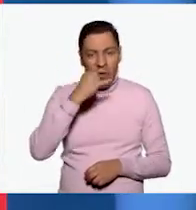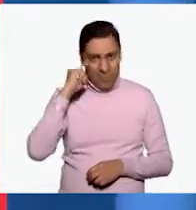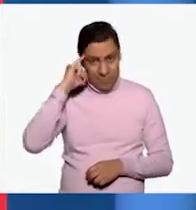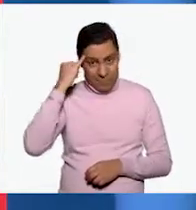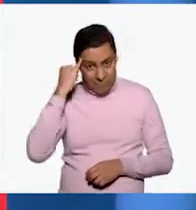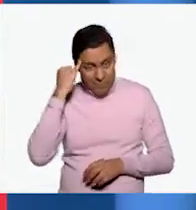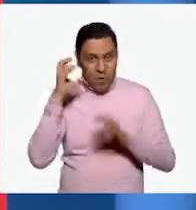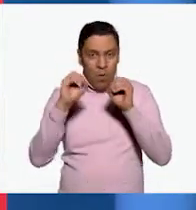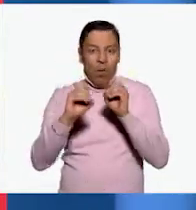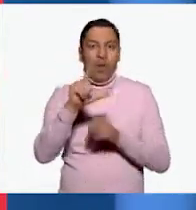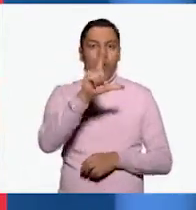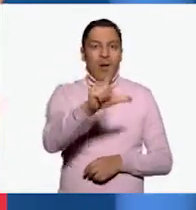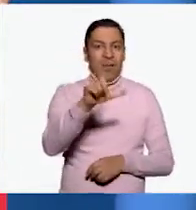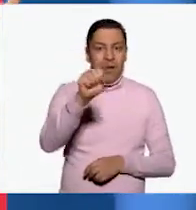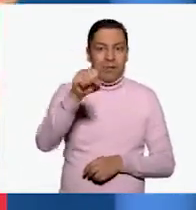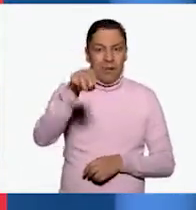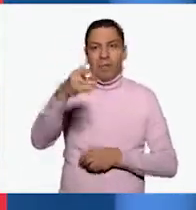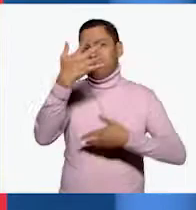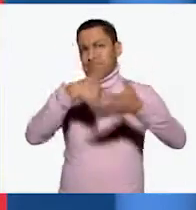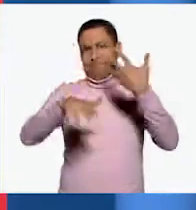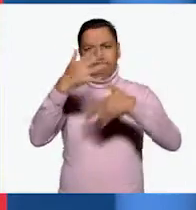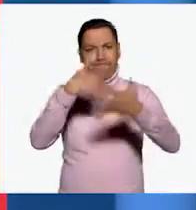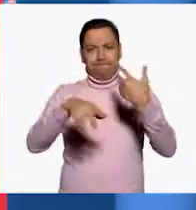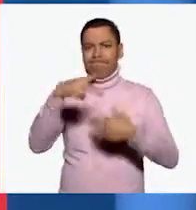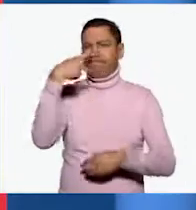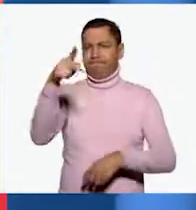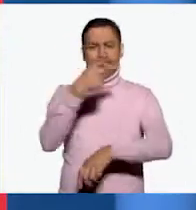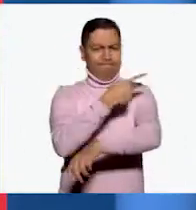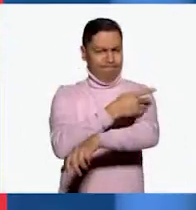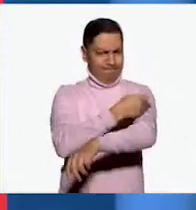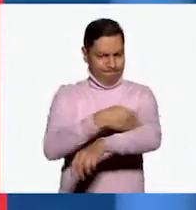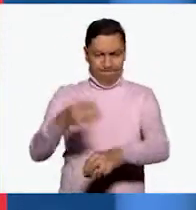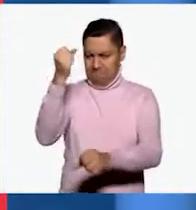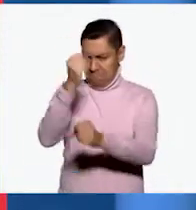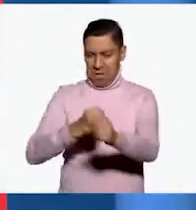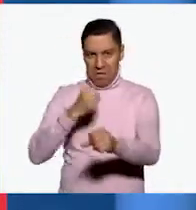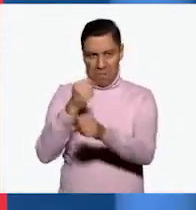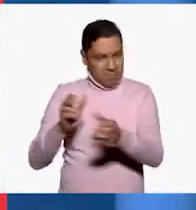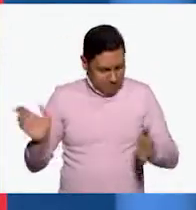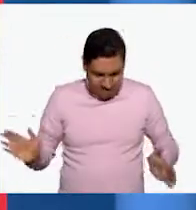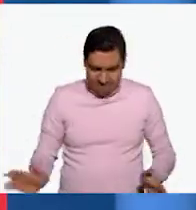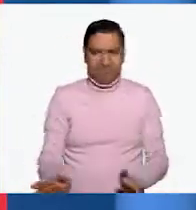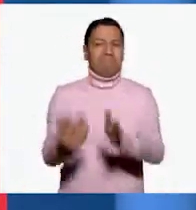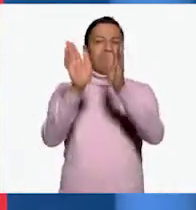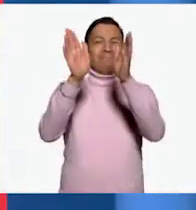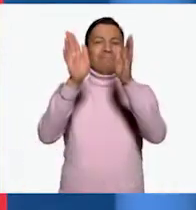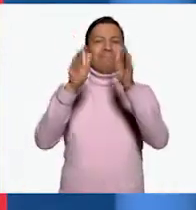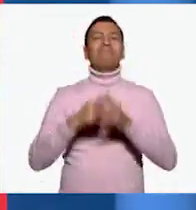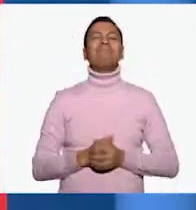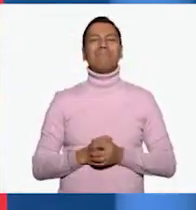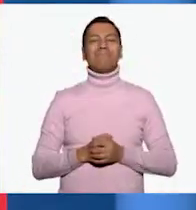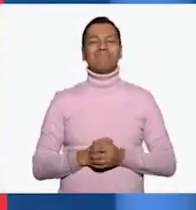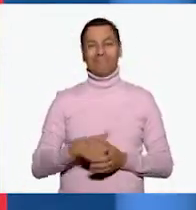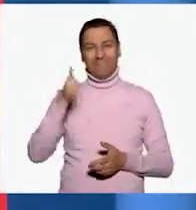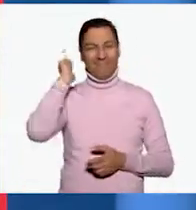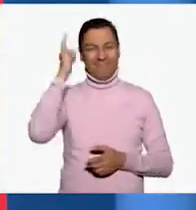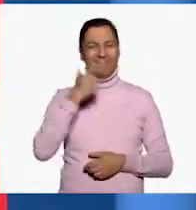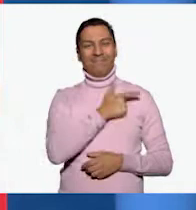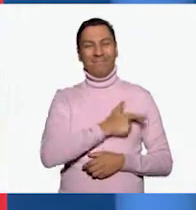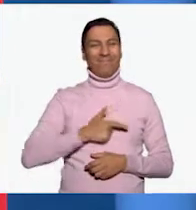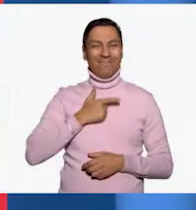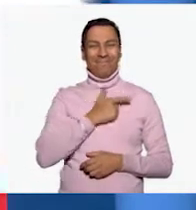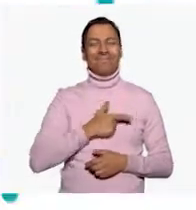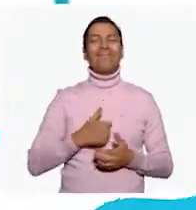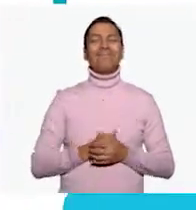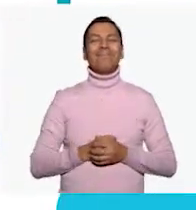hemos terminado con Conociendo y reconociendo mis emociones, de educación socioemocional. Espero que lo hayan disfrutado